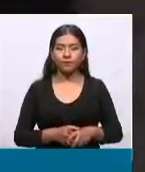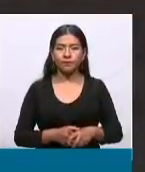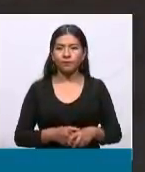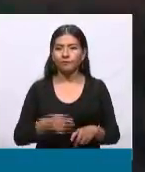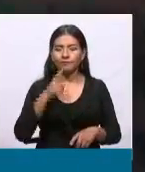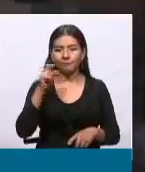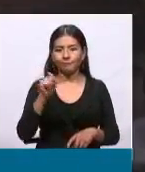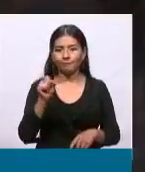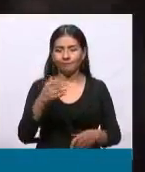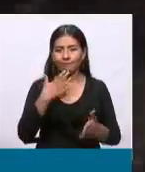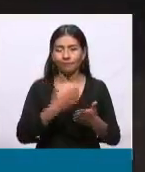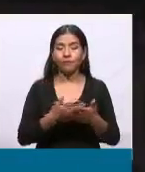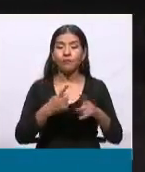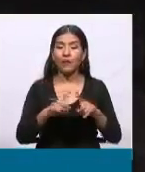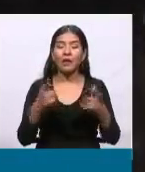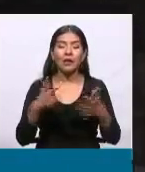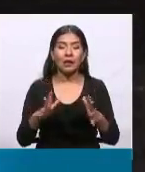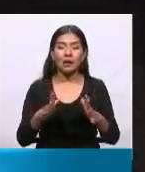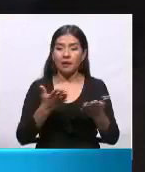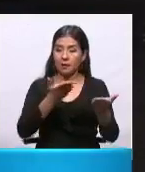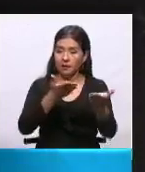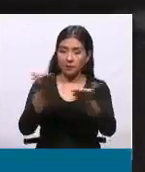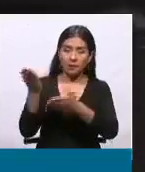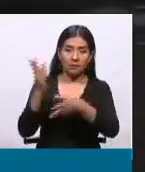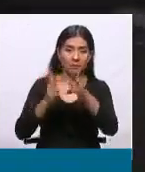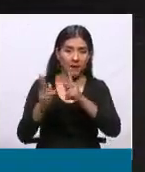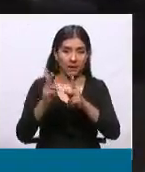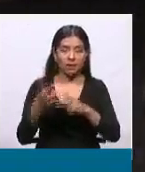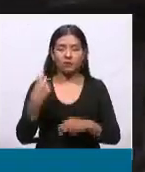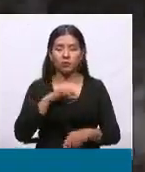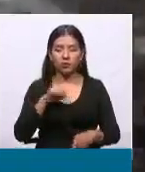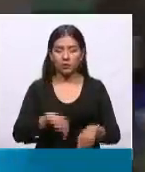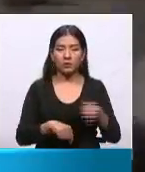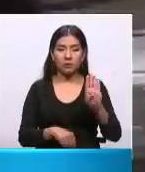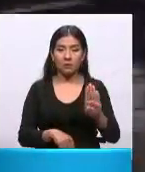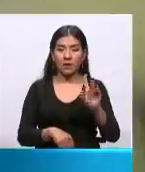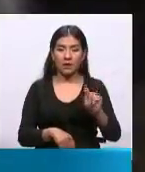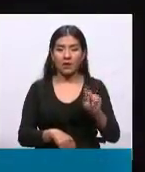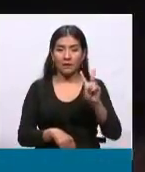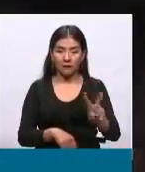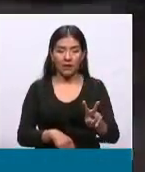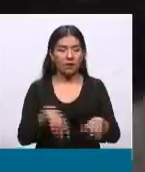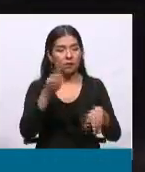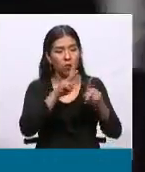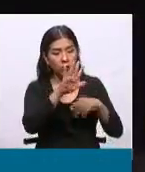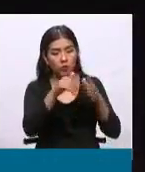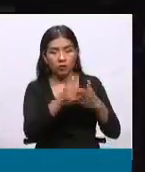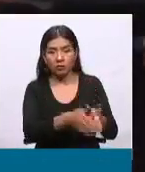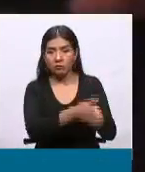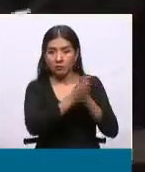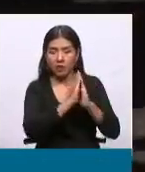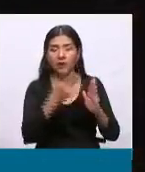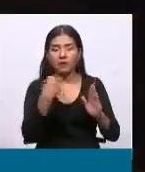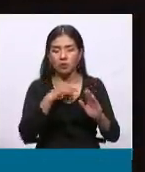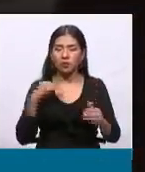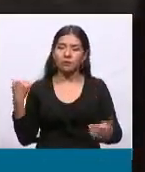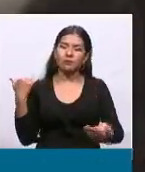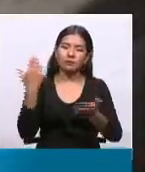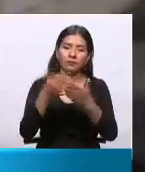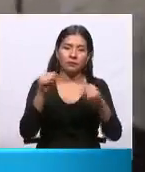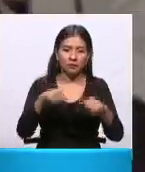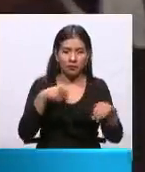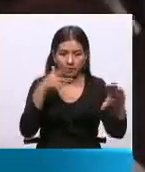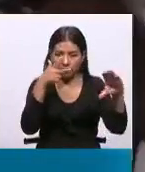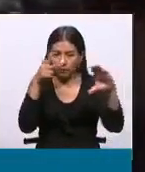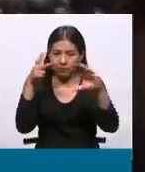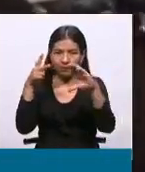Bueno, justamente ellos, nosotros como Bolivia TV, a pedido de la población nos trasladamos hasta este punto para